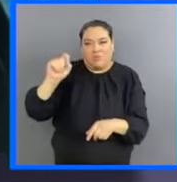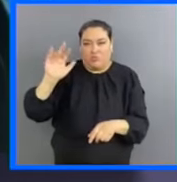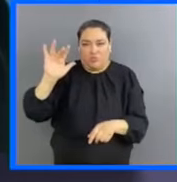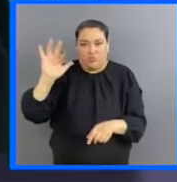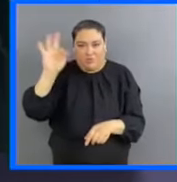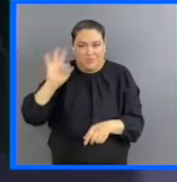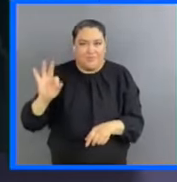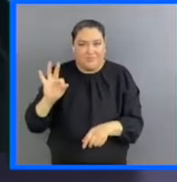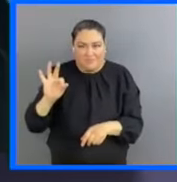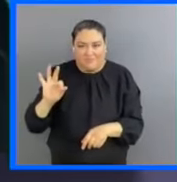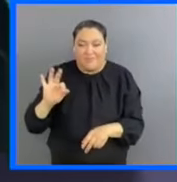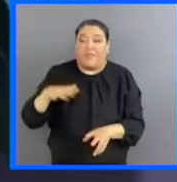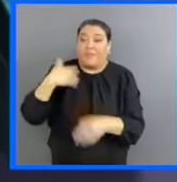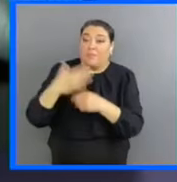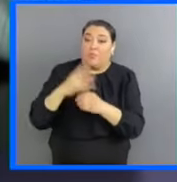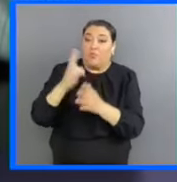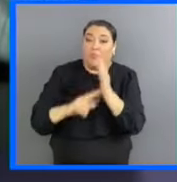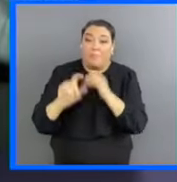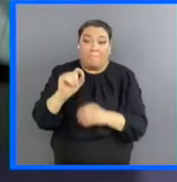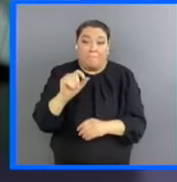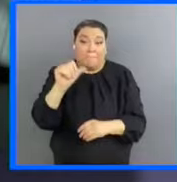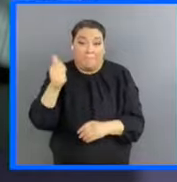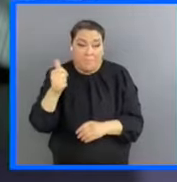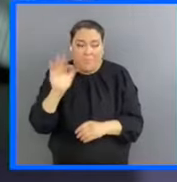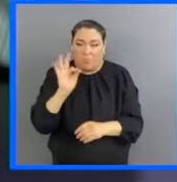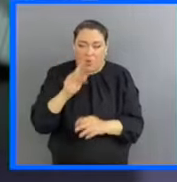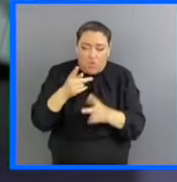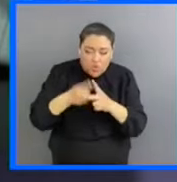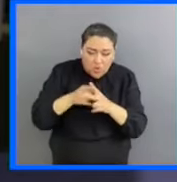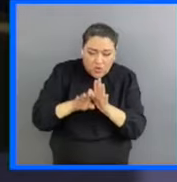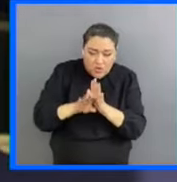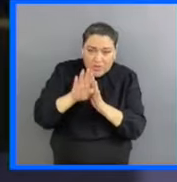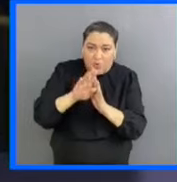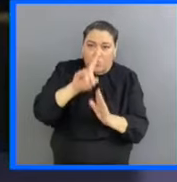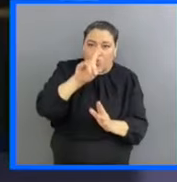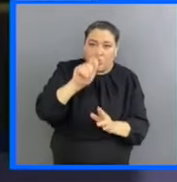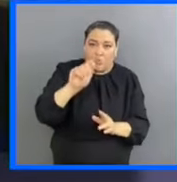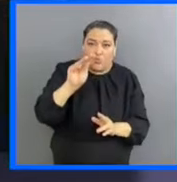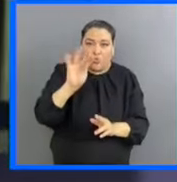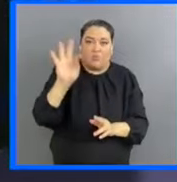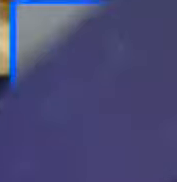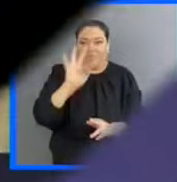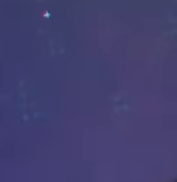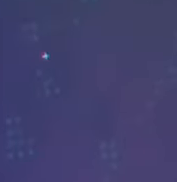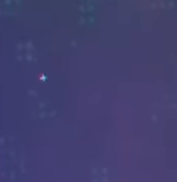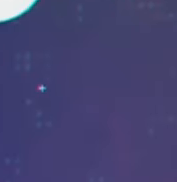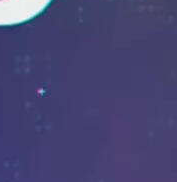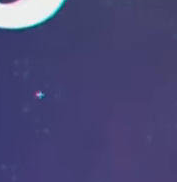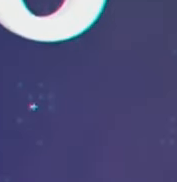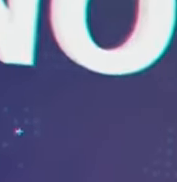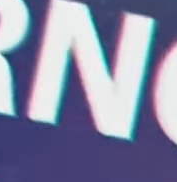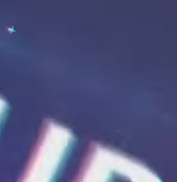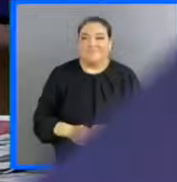para 2026 prevén un crecimiento de 1.4%.